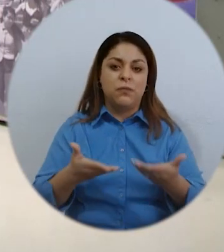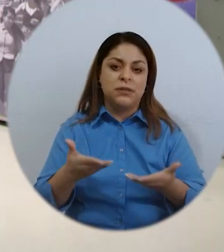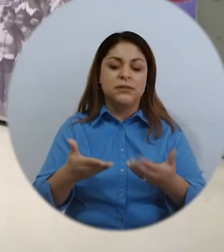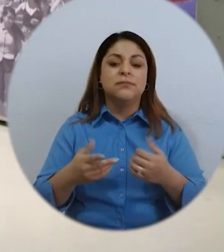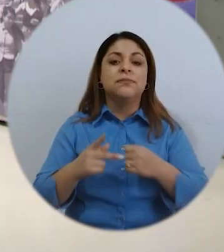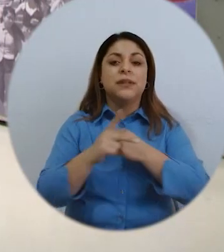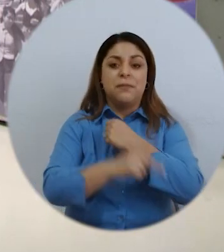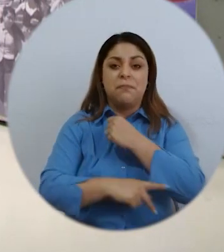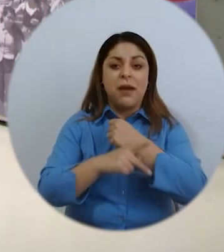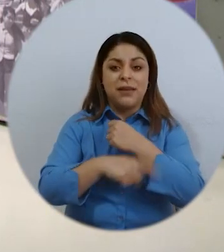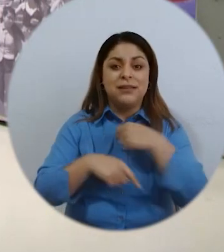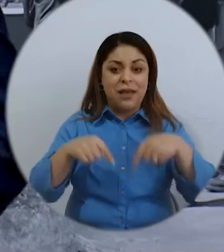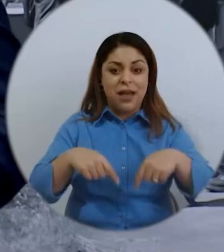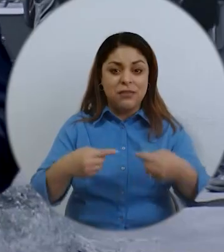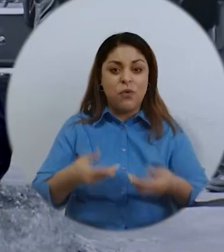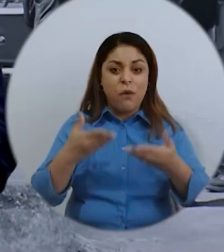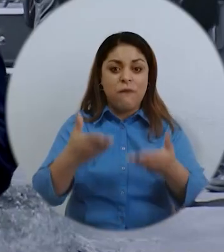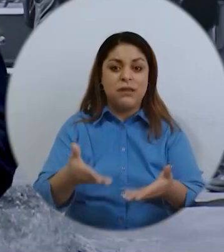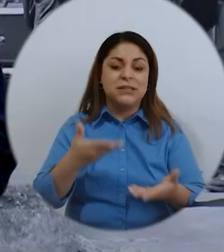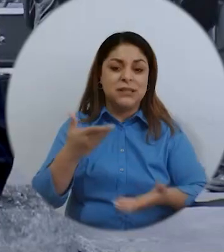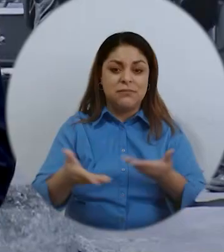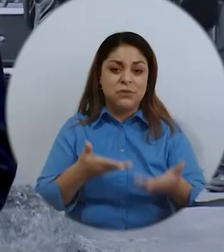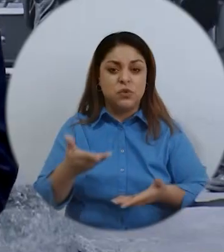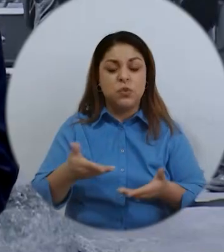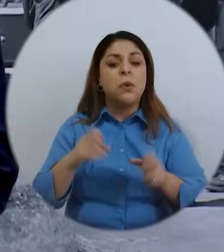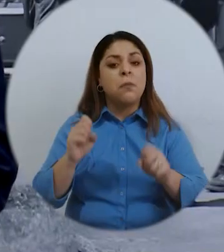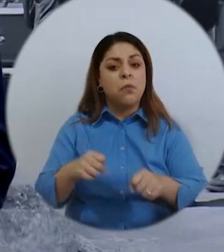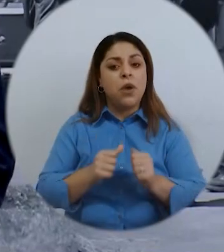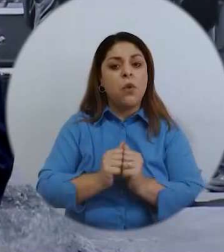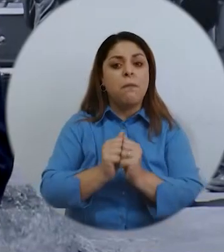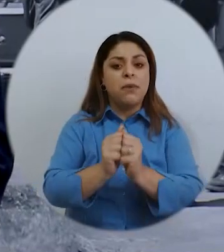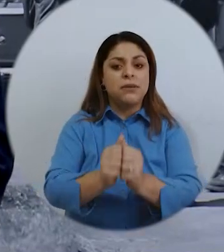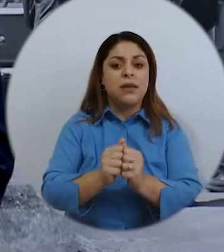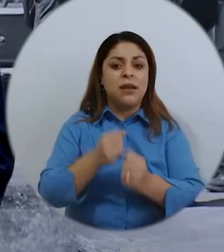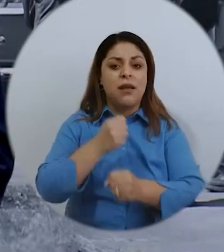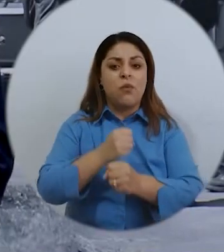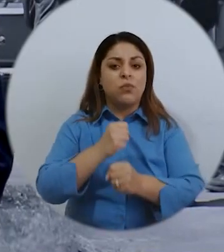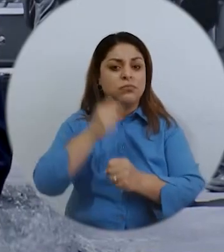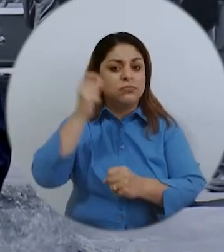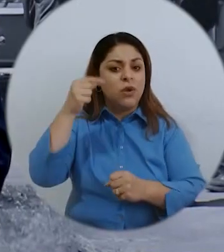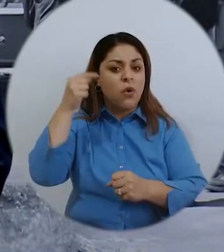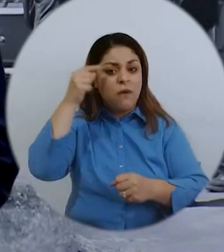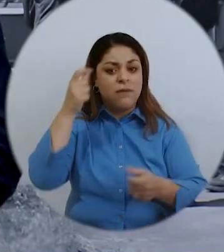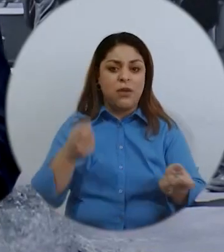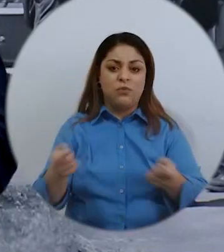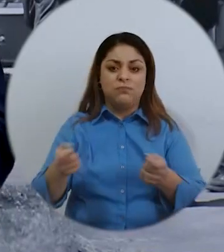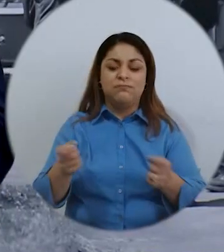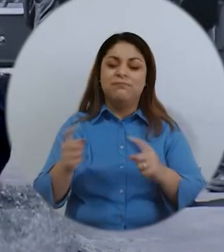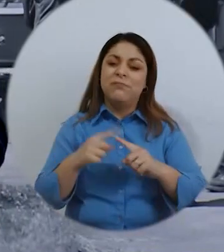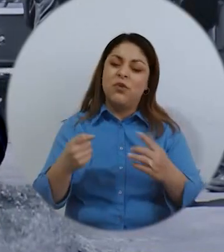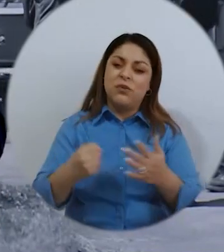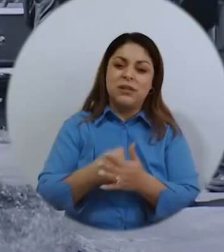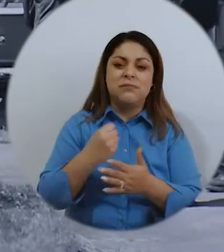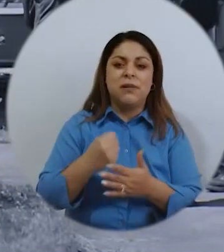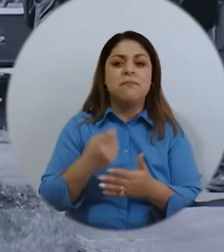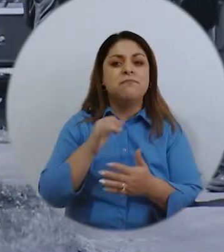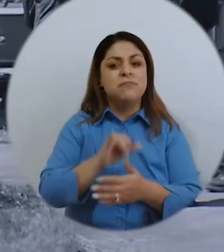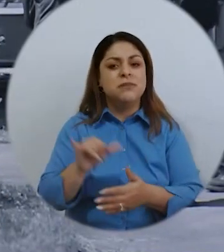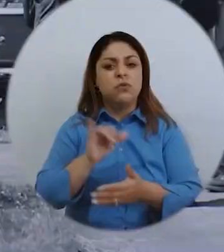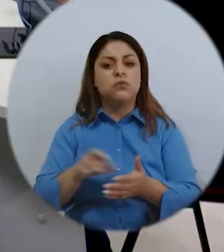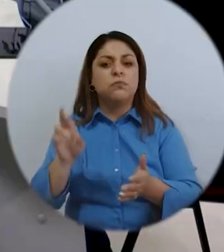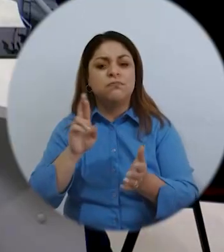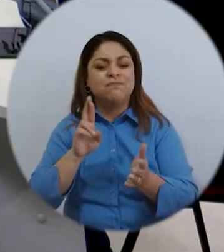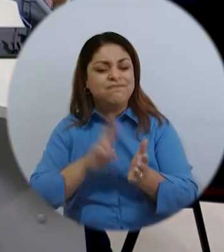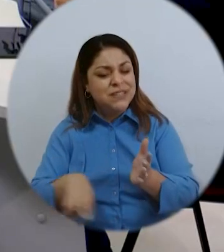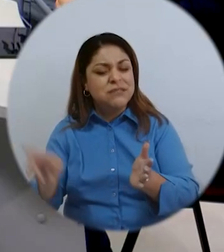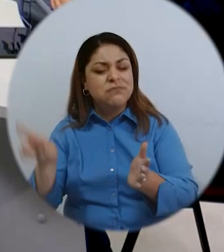país pueden ofrecer estos servicios y pueden acompañar las labores de gobierno, pero lamentablemente los mismos problemas que se repiten a